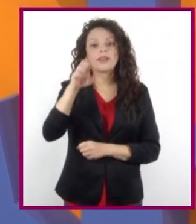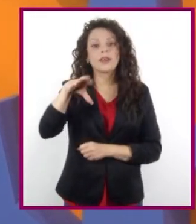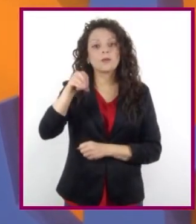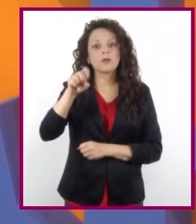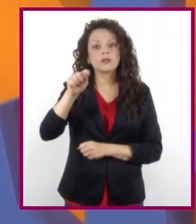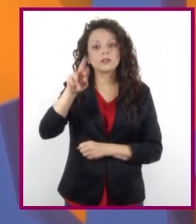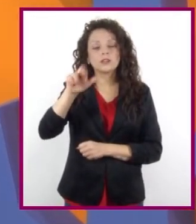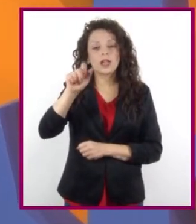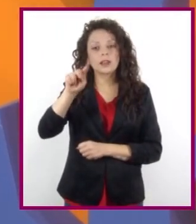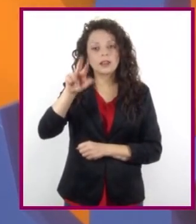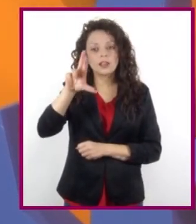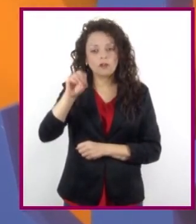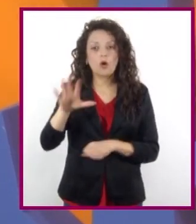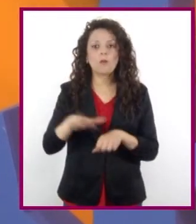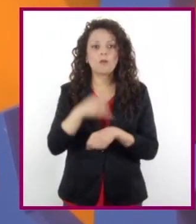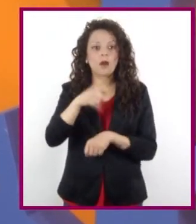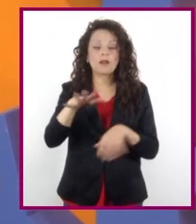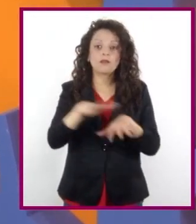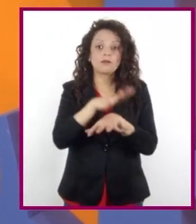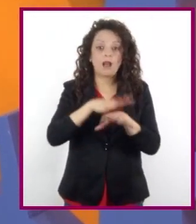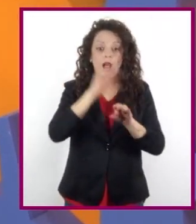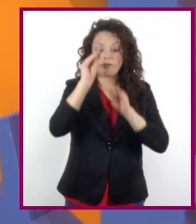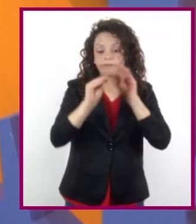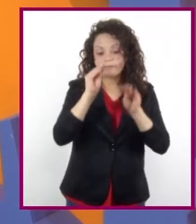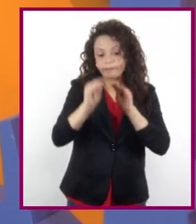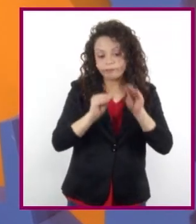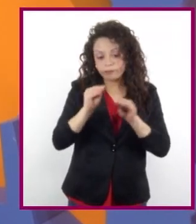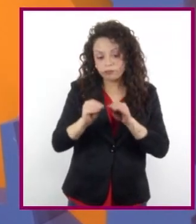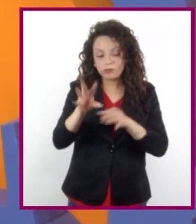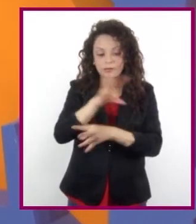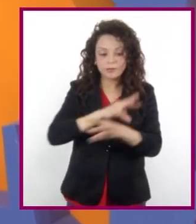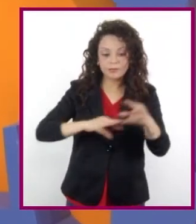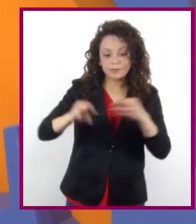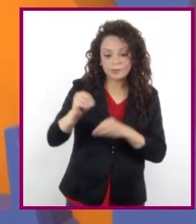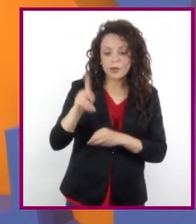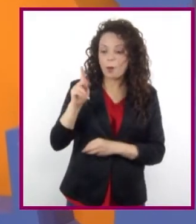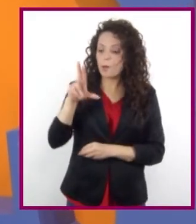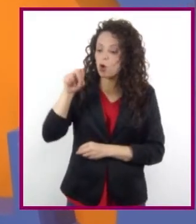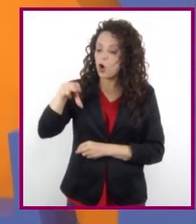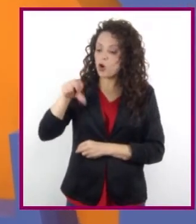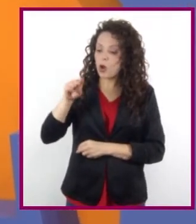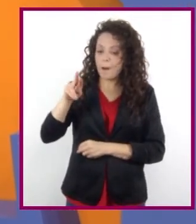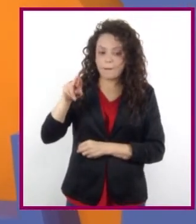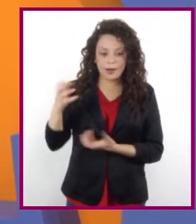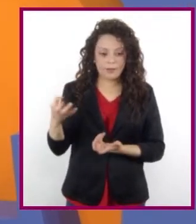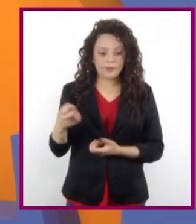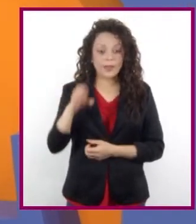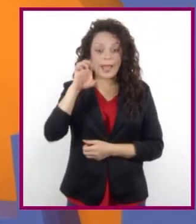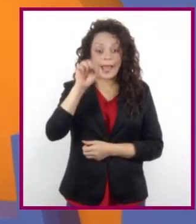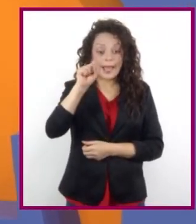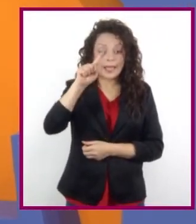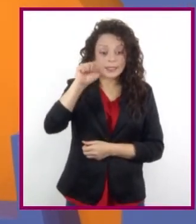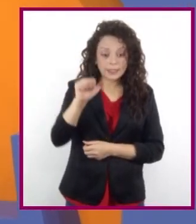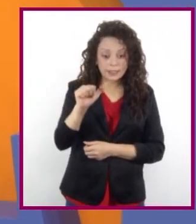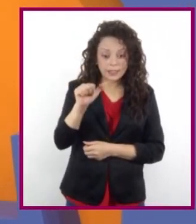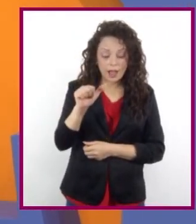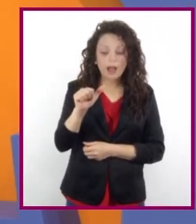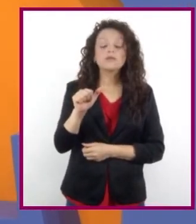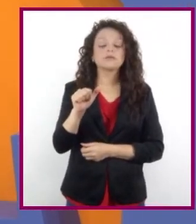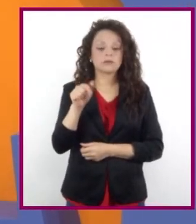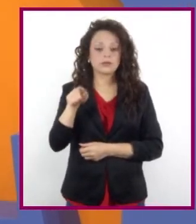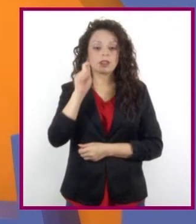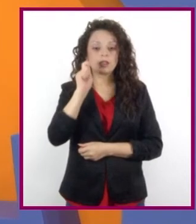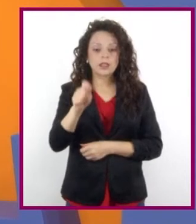como modificadores o son propiamente pronombres. Esta es un modificador respecto del sustantivo que